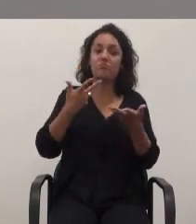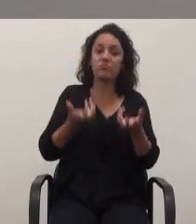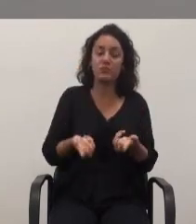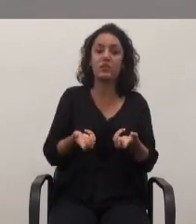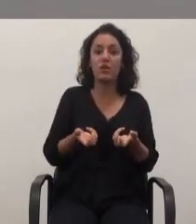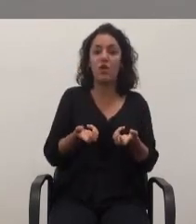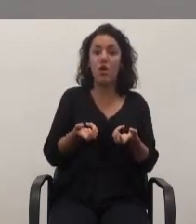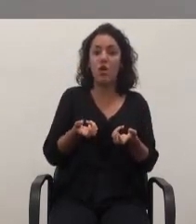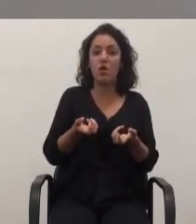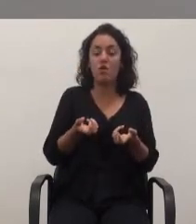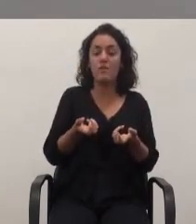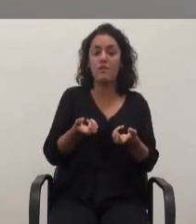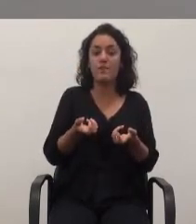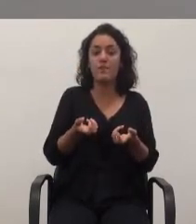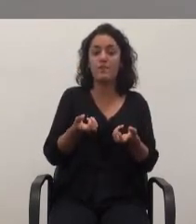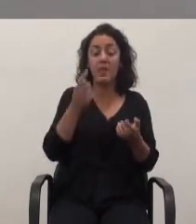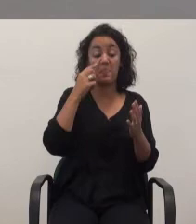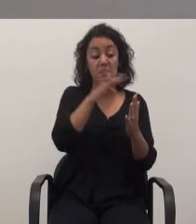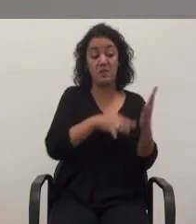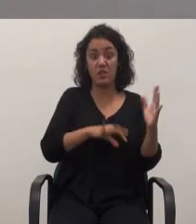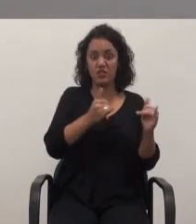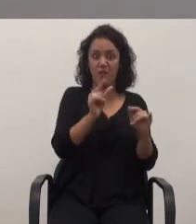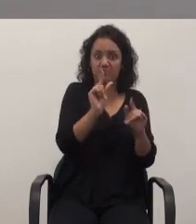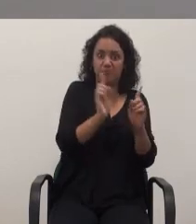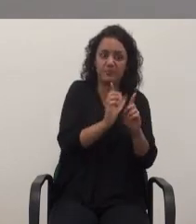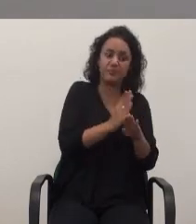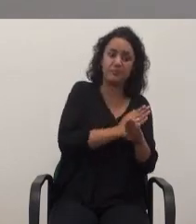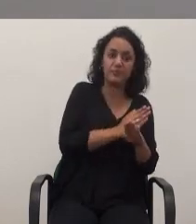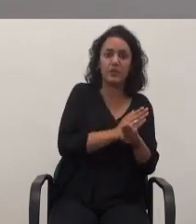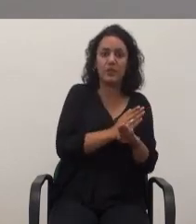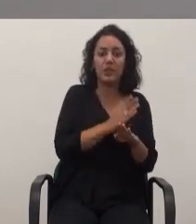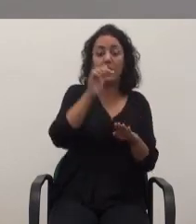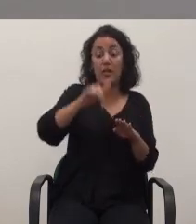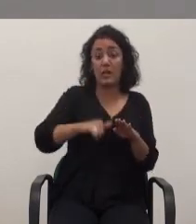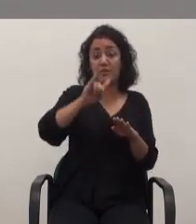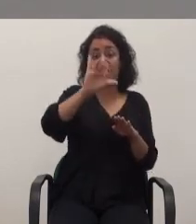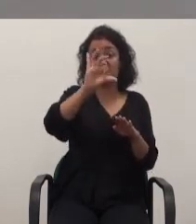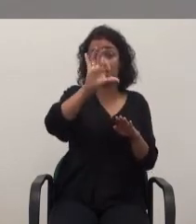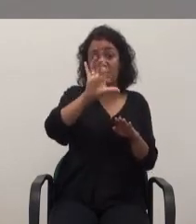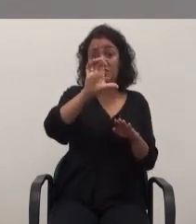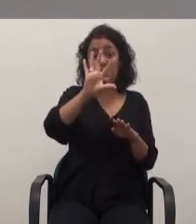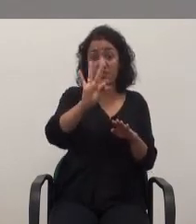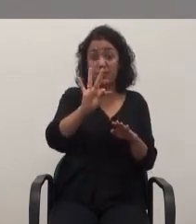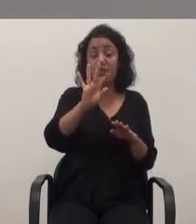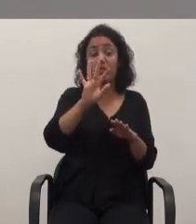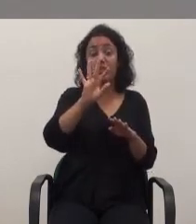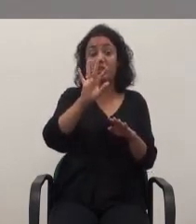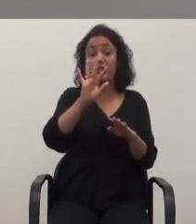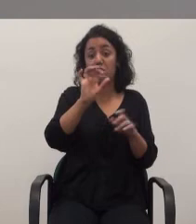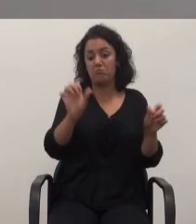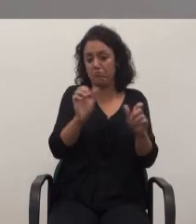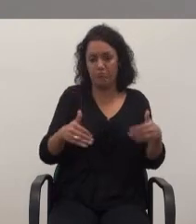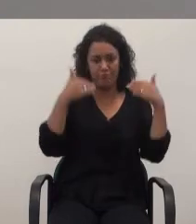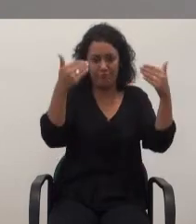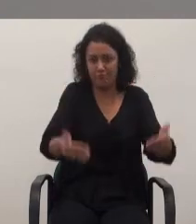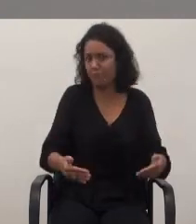de la lectura de este momento. Si bien en el ICEF se han hecho avances enormes, Paola recién decía algunas cosas que